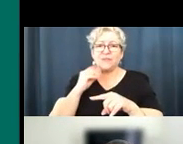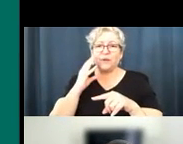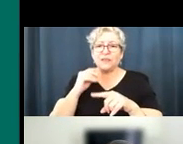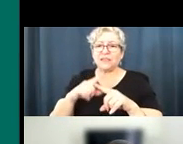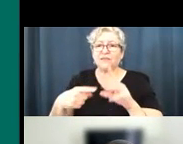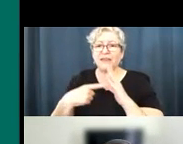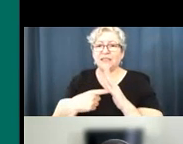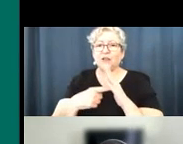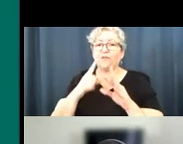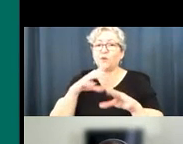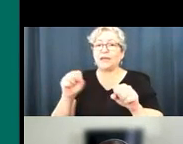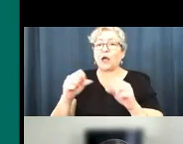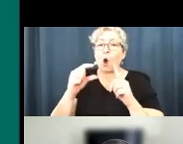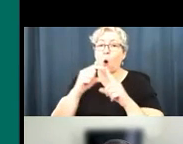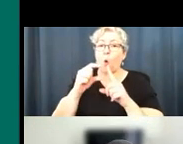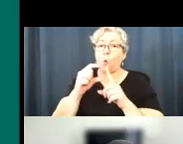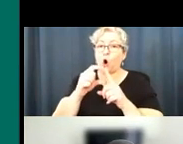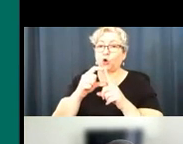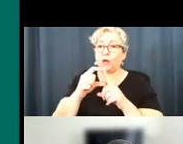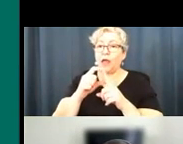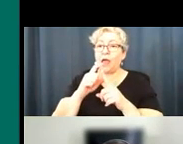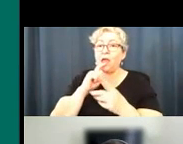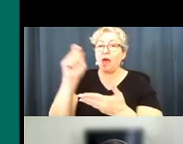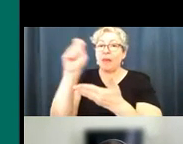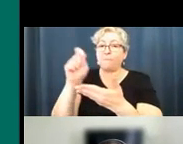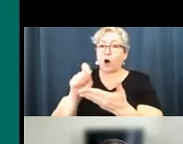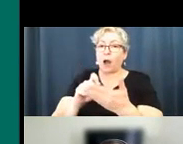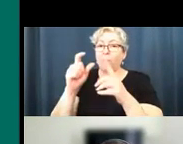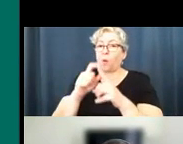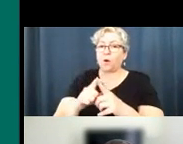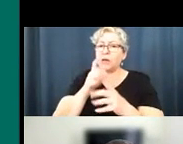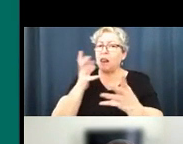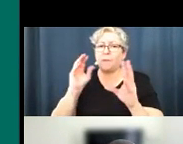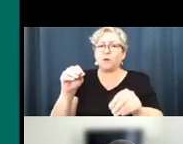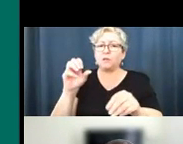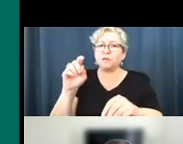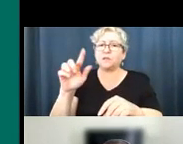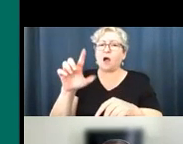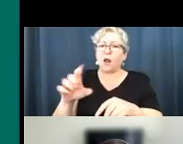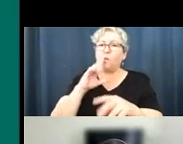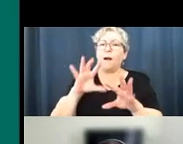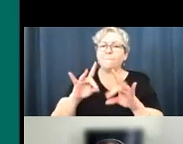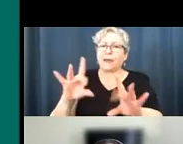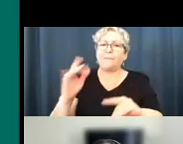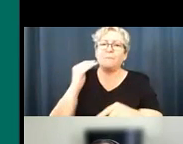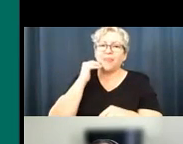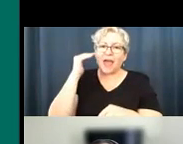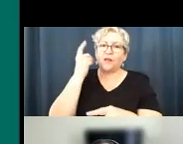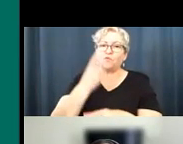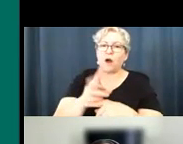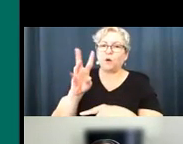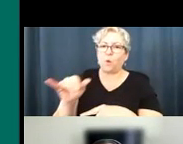haga, pueden tener distintas experiencias. Por ejemplo, si usted tiene un documento Word y lo marca bien y no pone mucho, no escribe mucho, lo